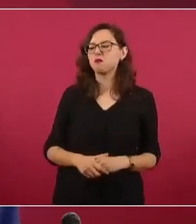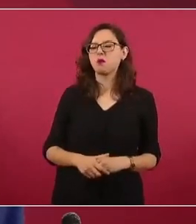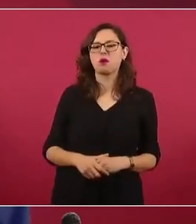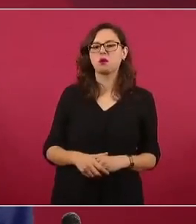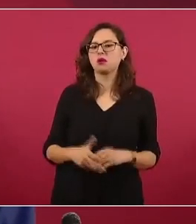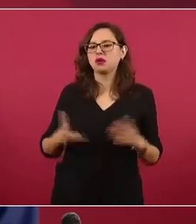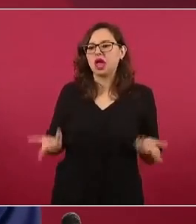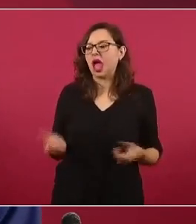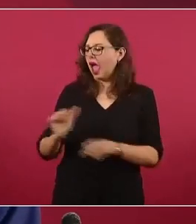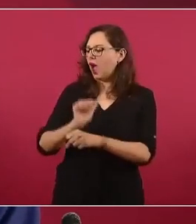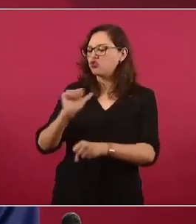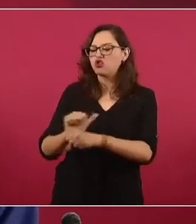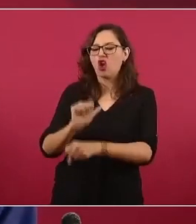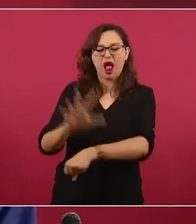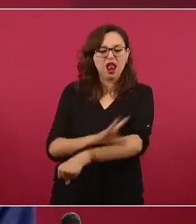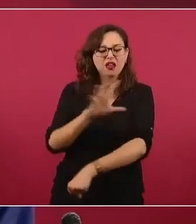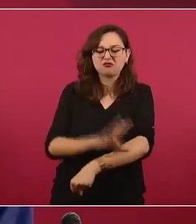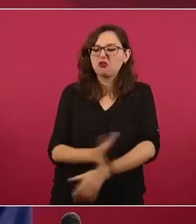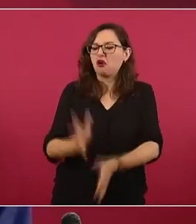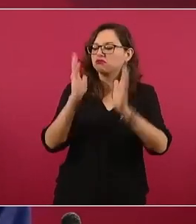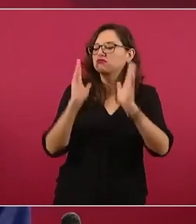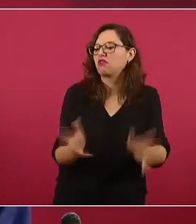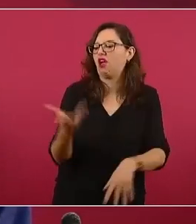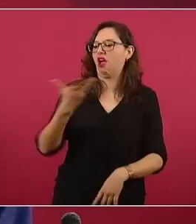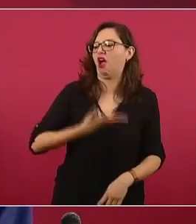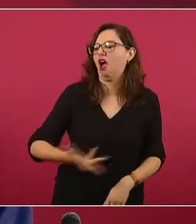a los carros eléctricos